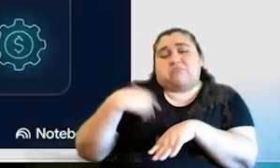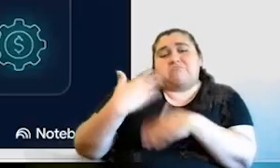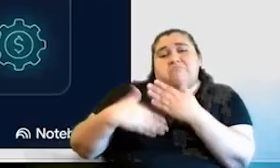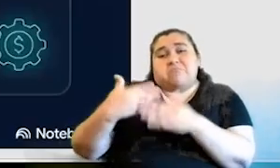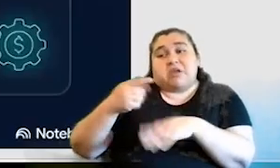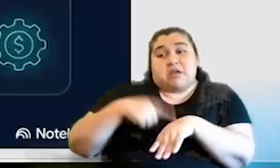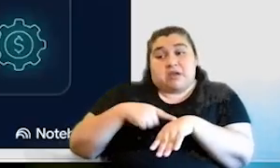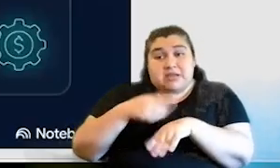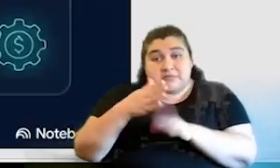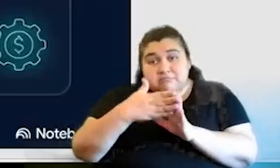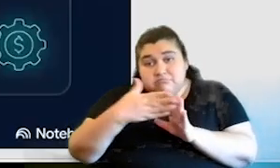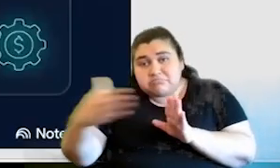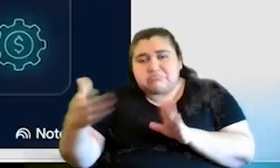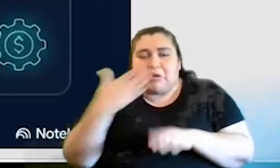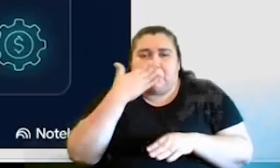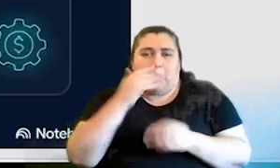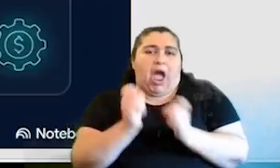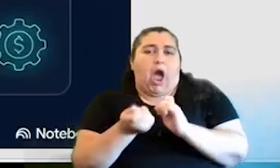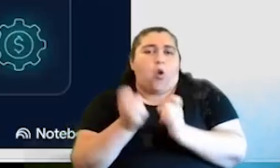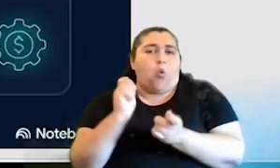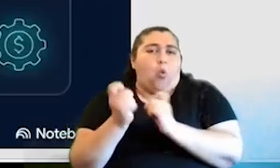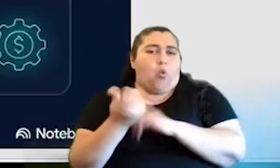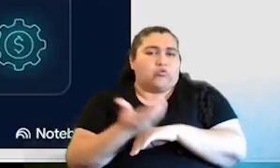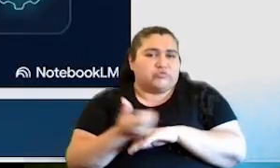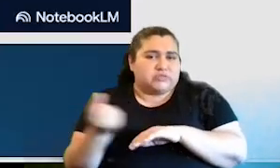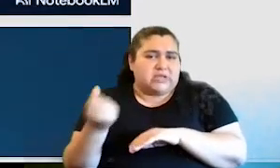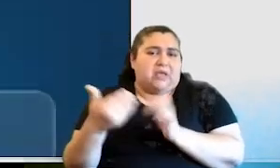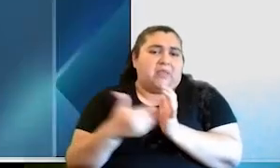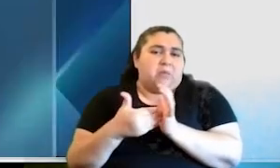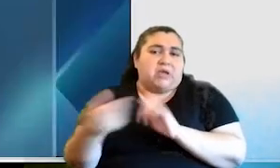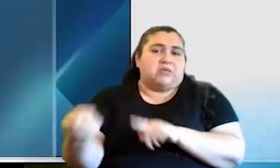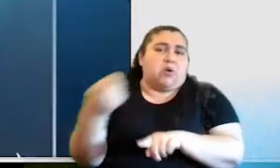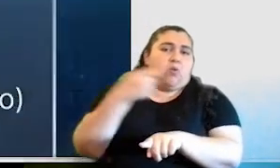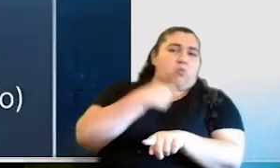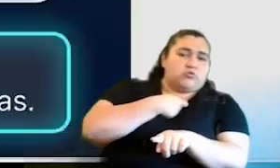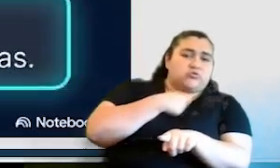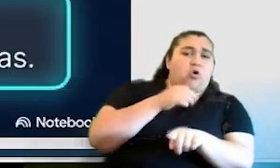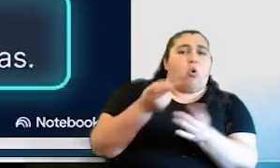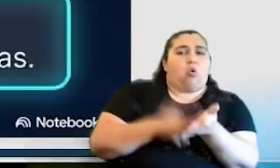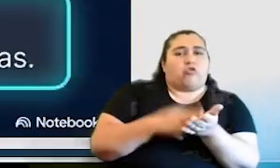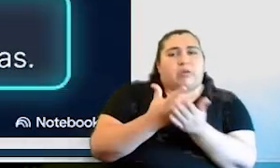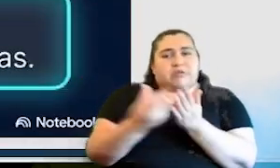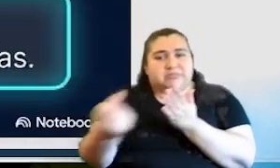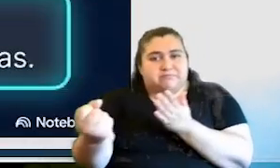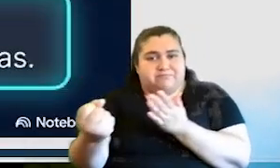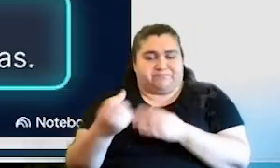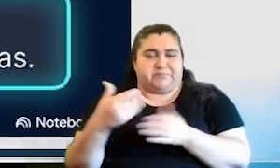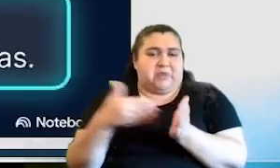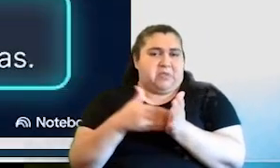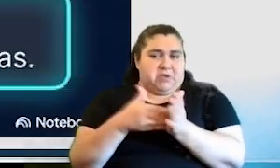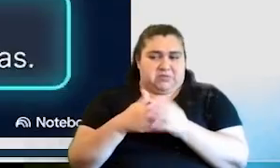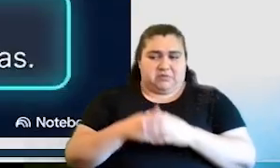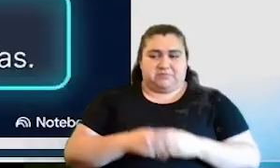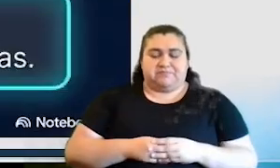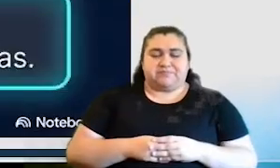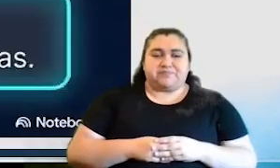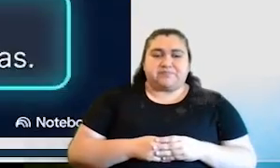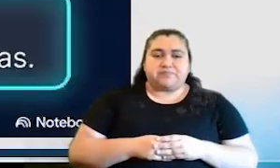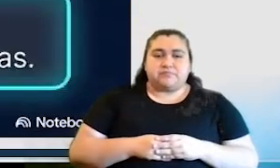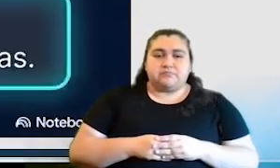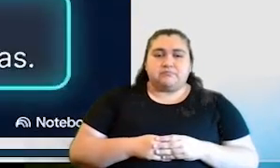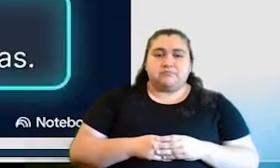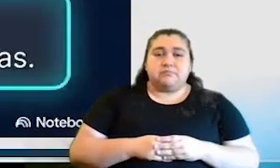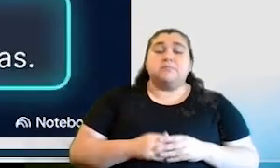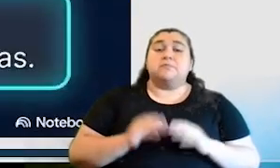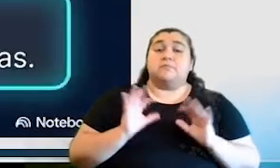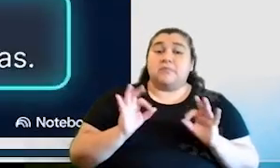caso de que corresponda, el ajuste en forma de devolución o de nueva retención. ¿Cuál es, además de